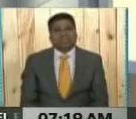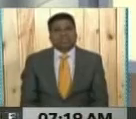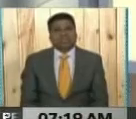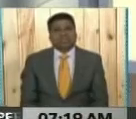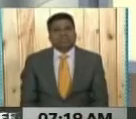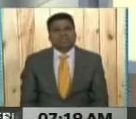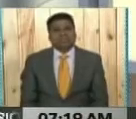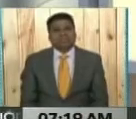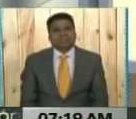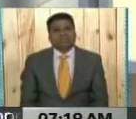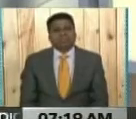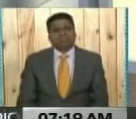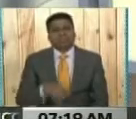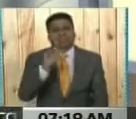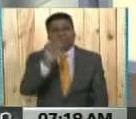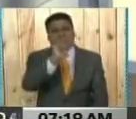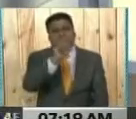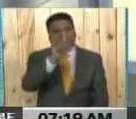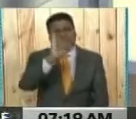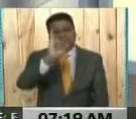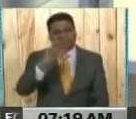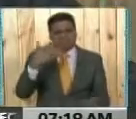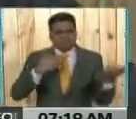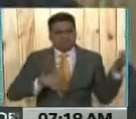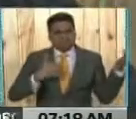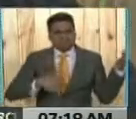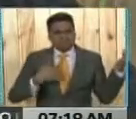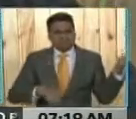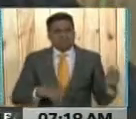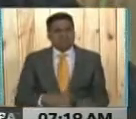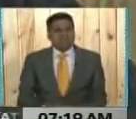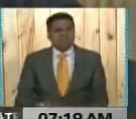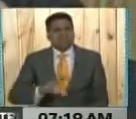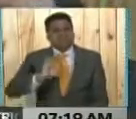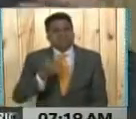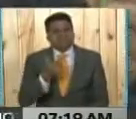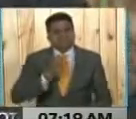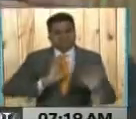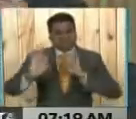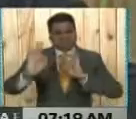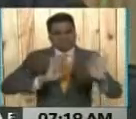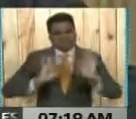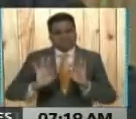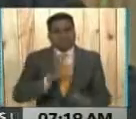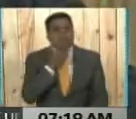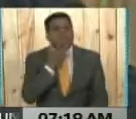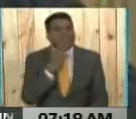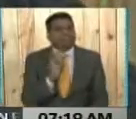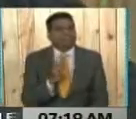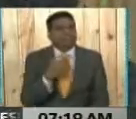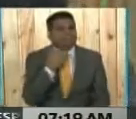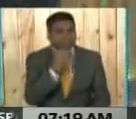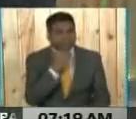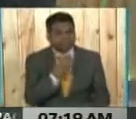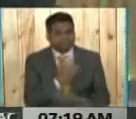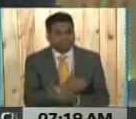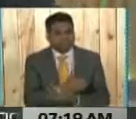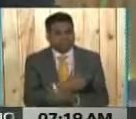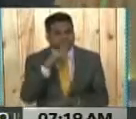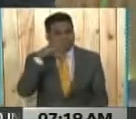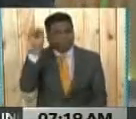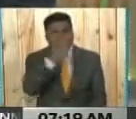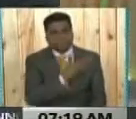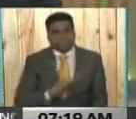precisamente nos sirve Ali Primera para ejemplificar lo que se está haciendo con otros artistas, ¿no? Recientemente el presidente de la República,